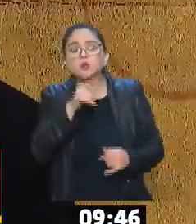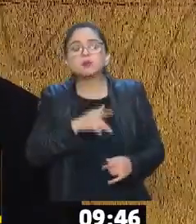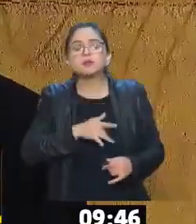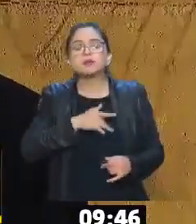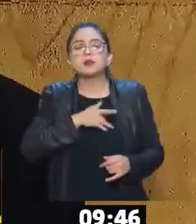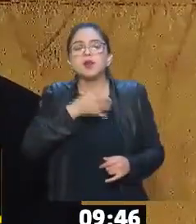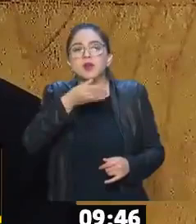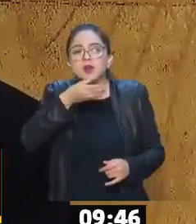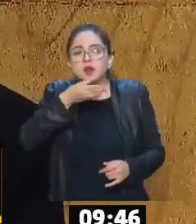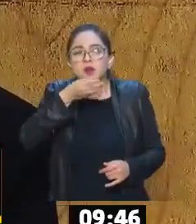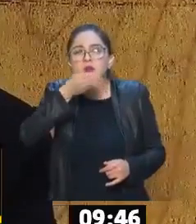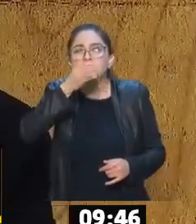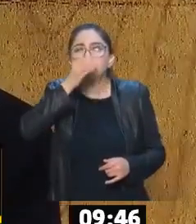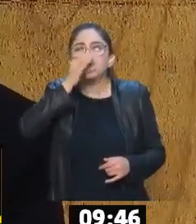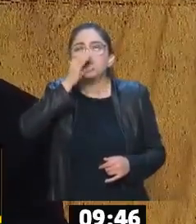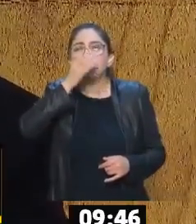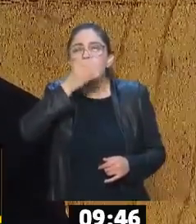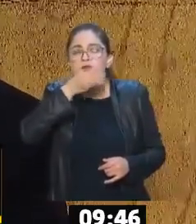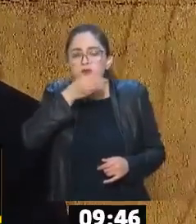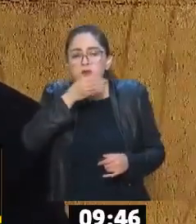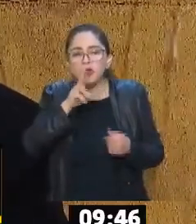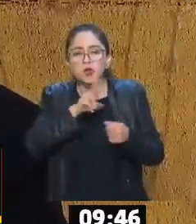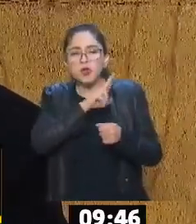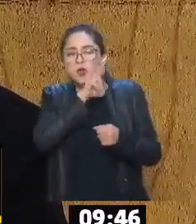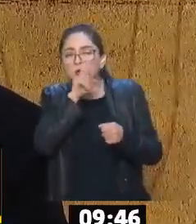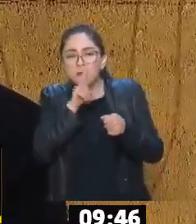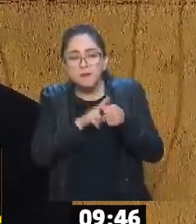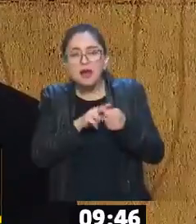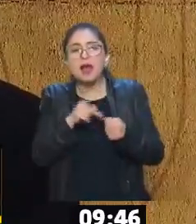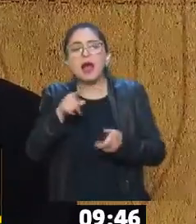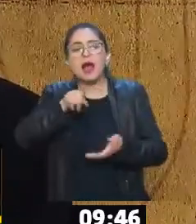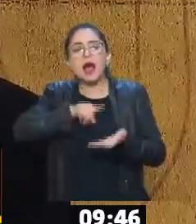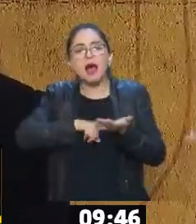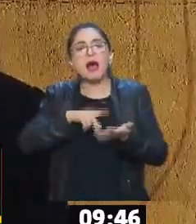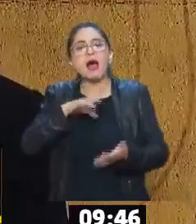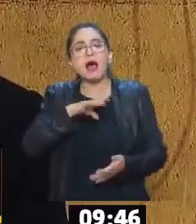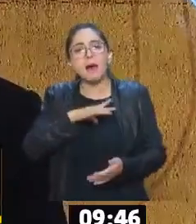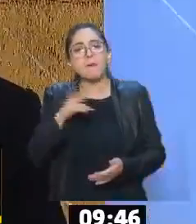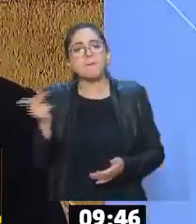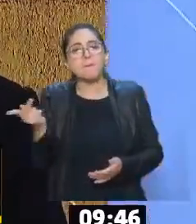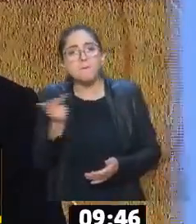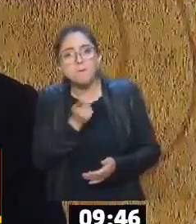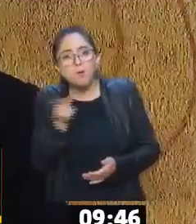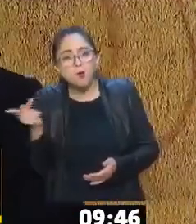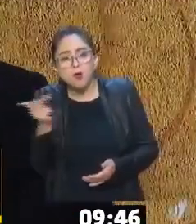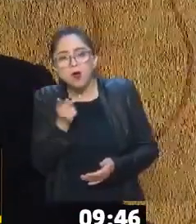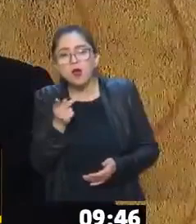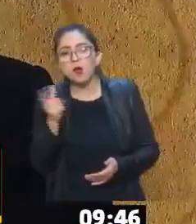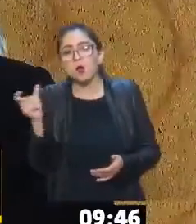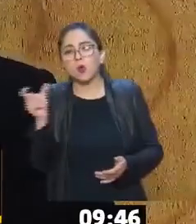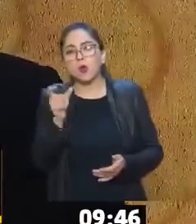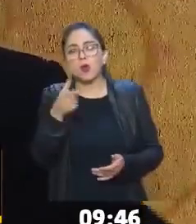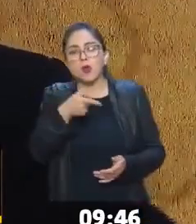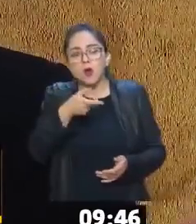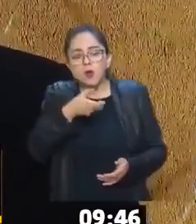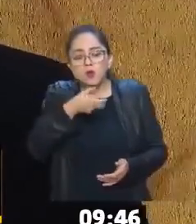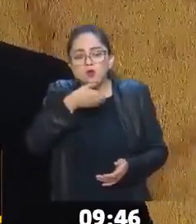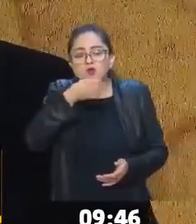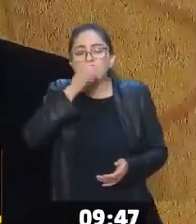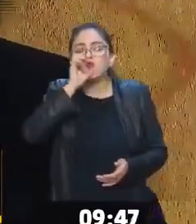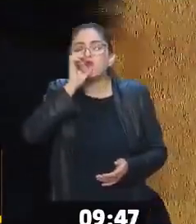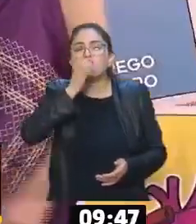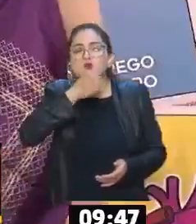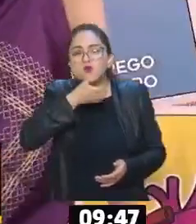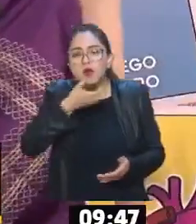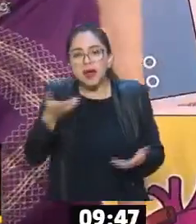encontrar esa viscosidad normal, sana, en el pulque, que nos da cuerpo y profundidad en boca. Bueno, ahorita